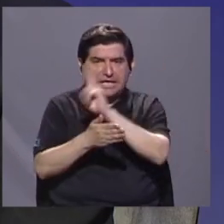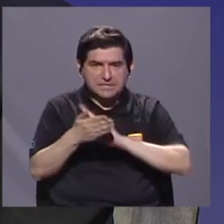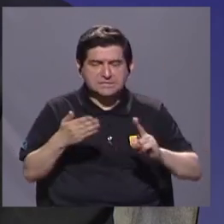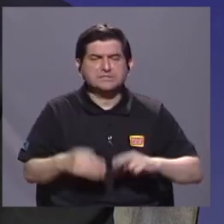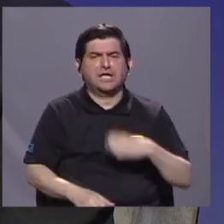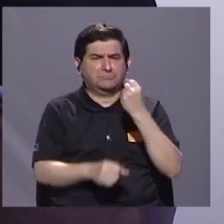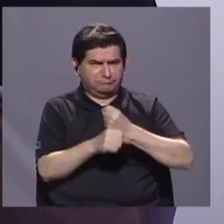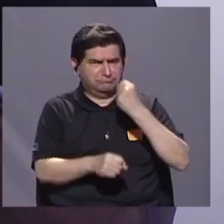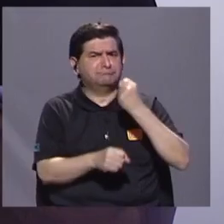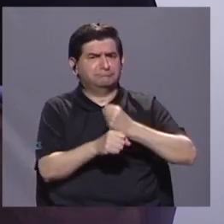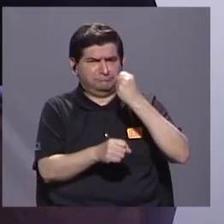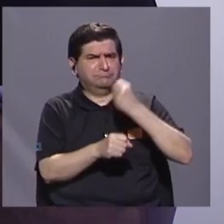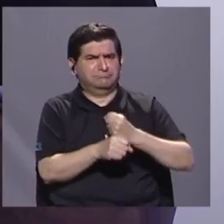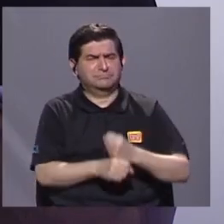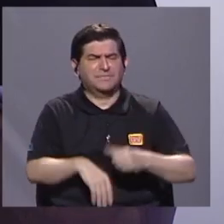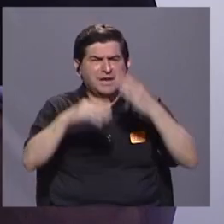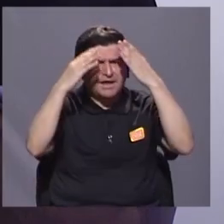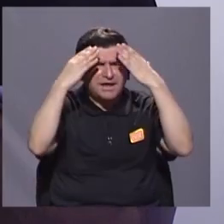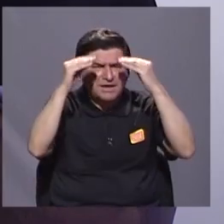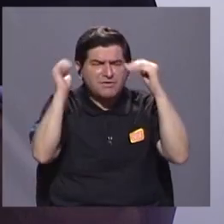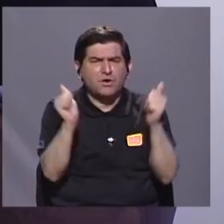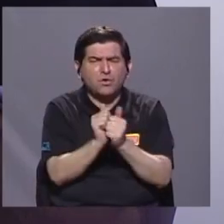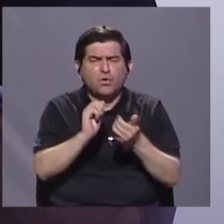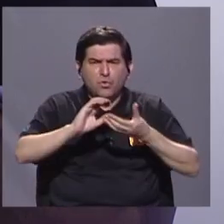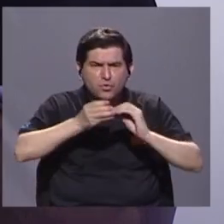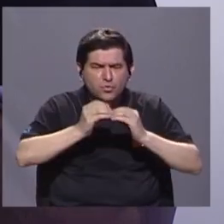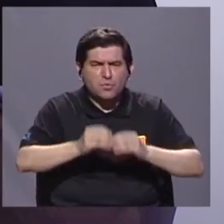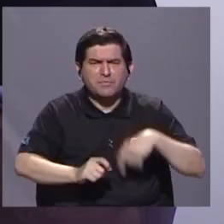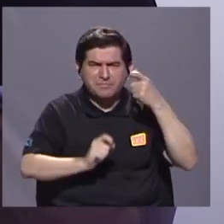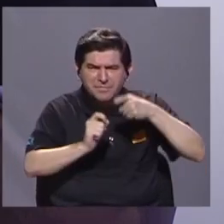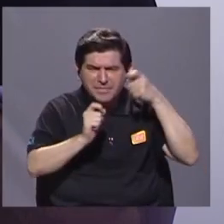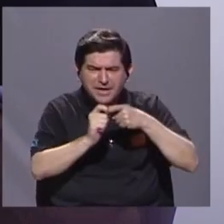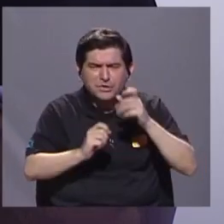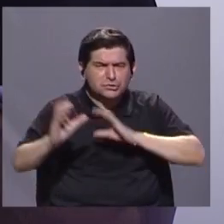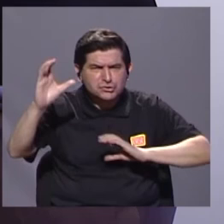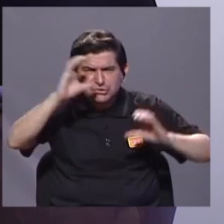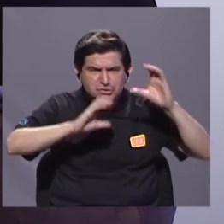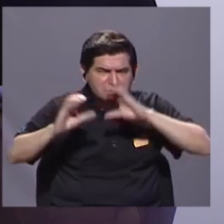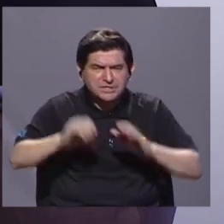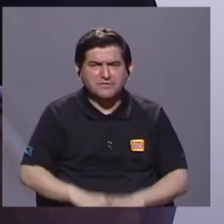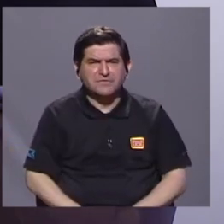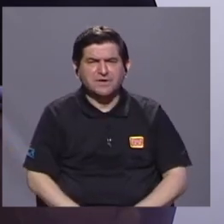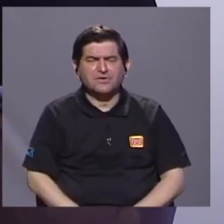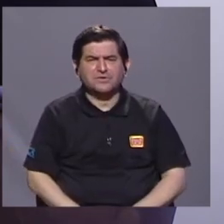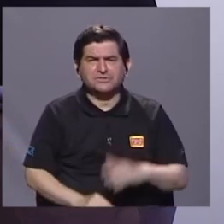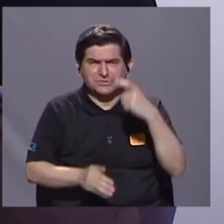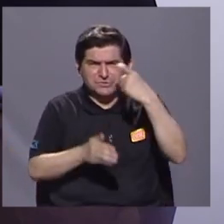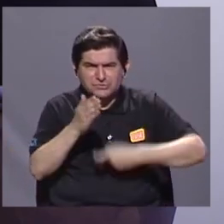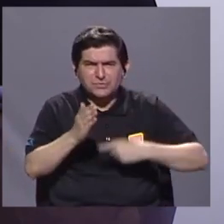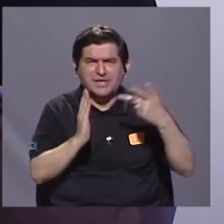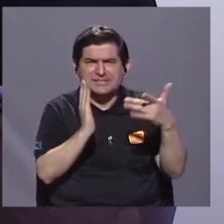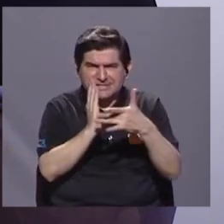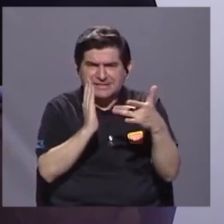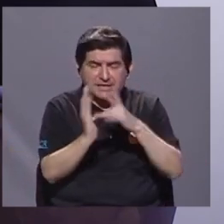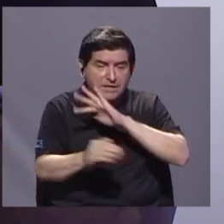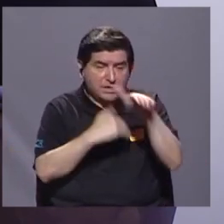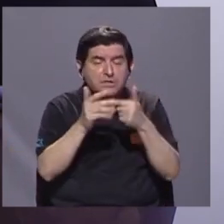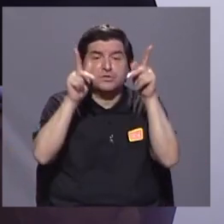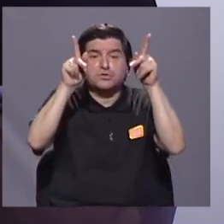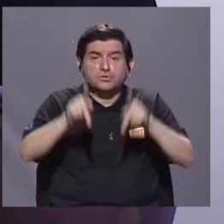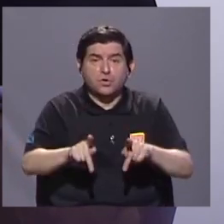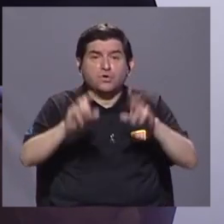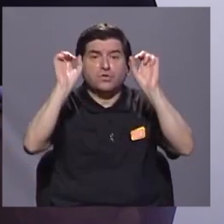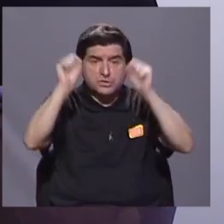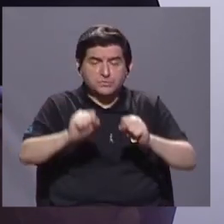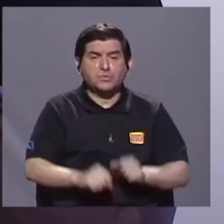mayor esfuerzo de informar con datos duros, con información científica y con una rigurosidad técnica que le permita a todos y todas de una